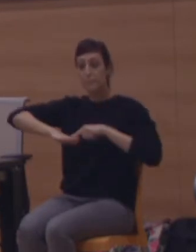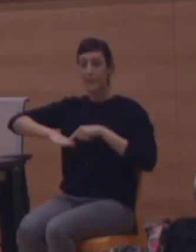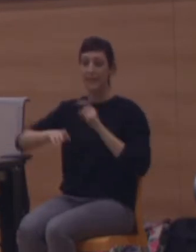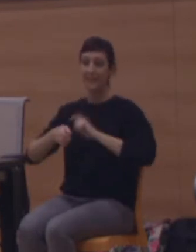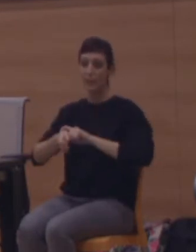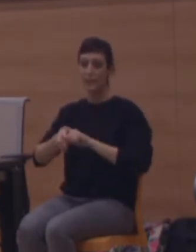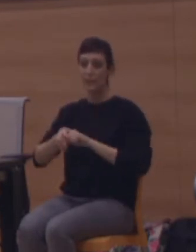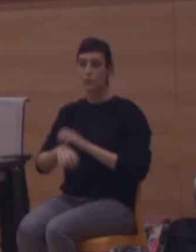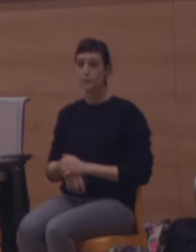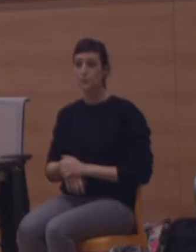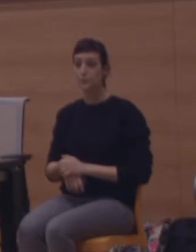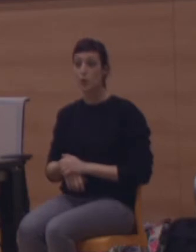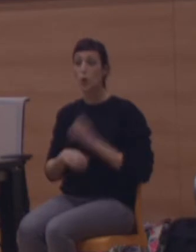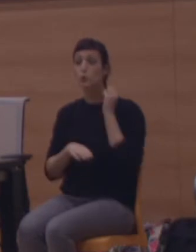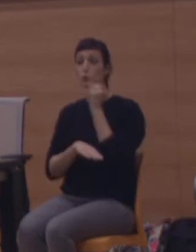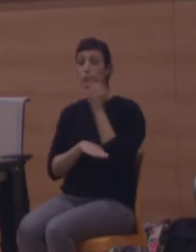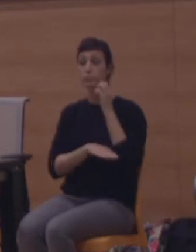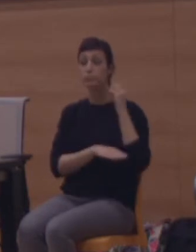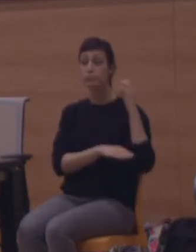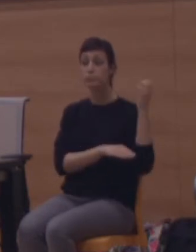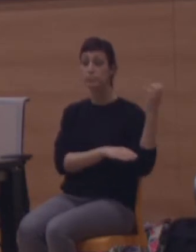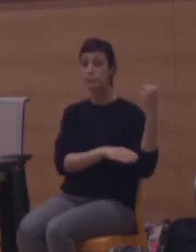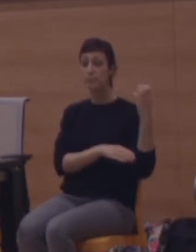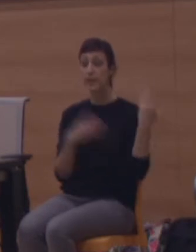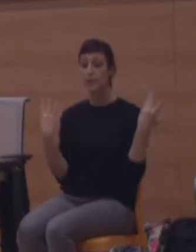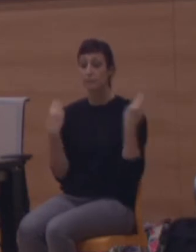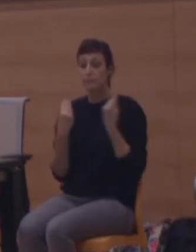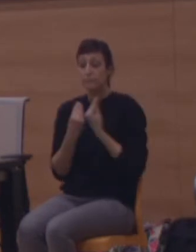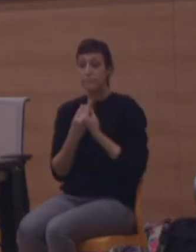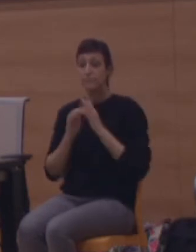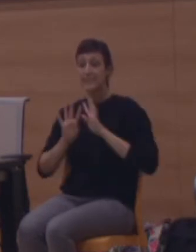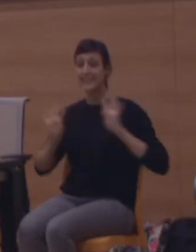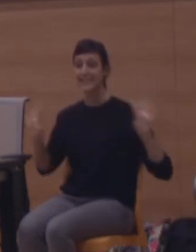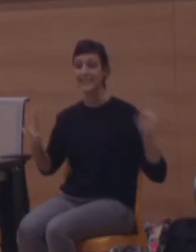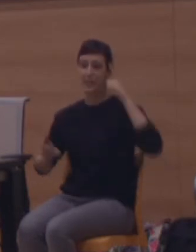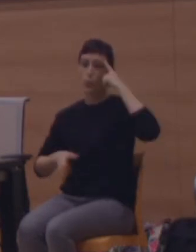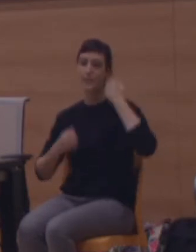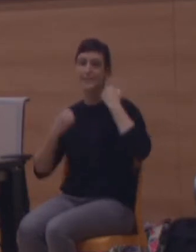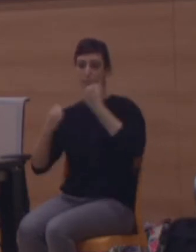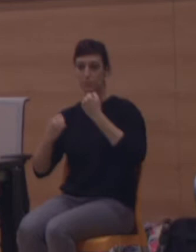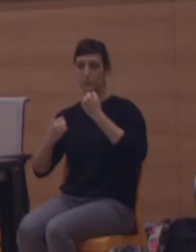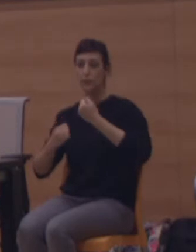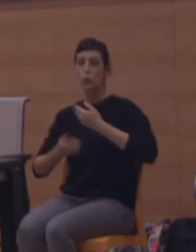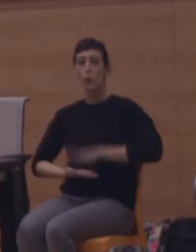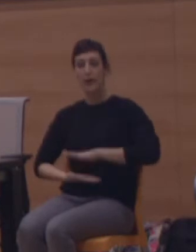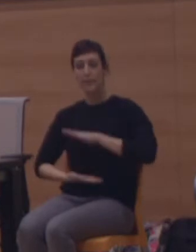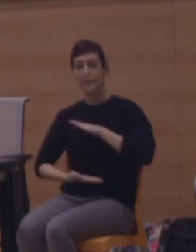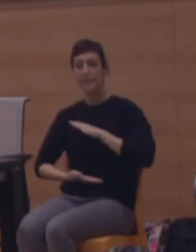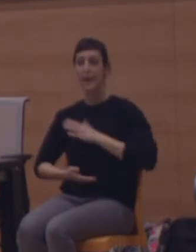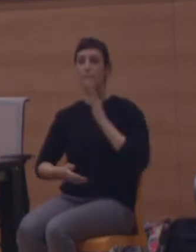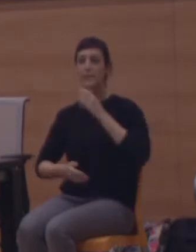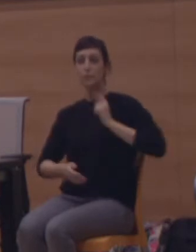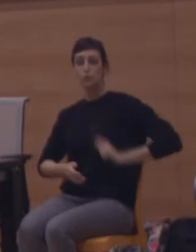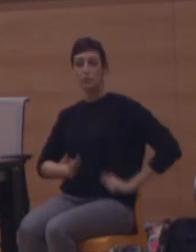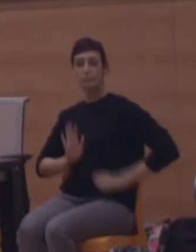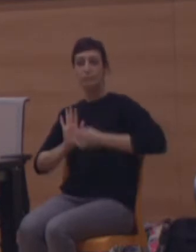Los ponentes que nos acompañan son expertos con una alta profesionalidad y alta capacidad y cualificación